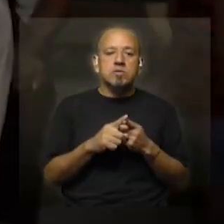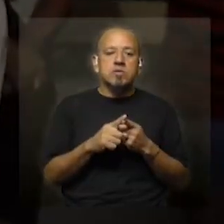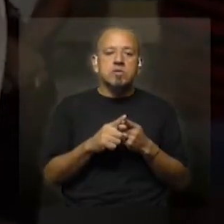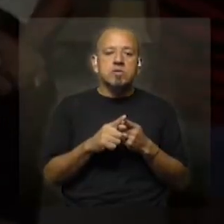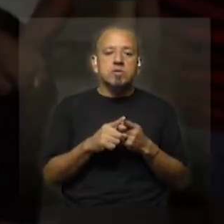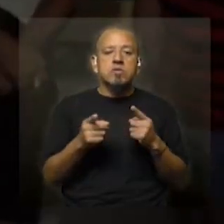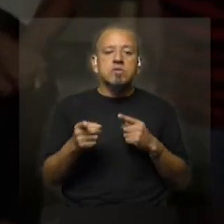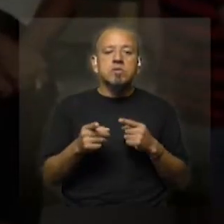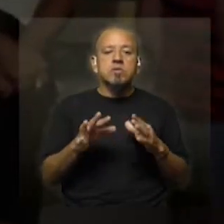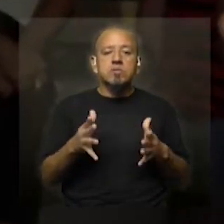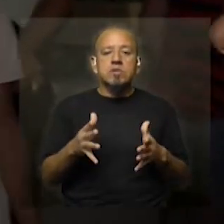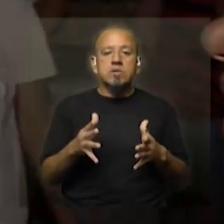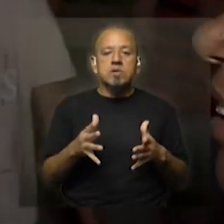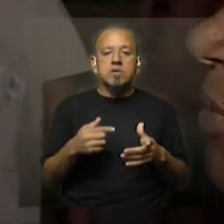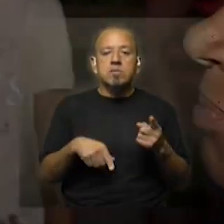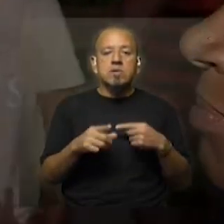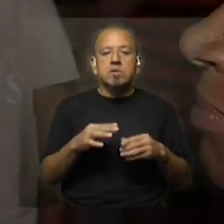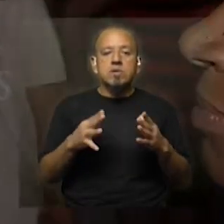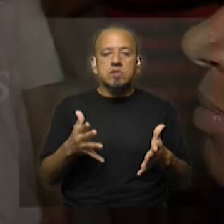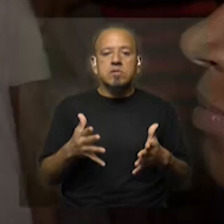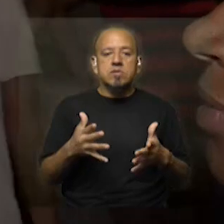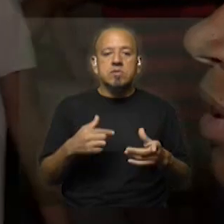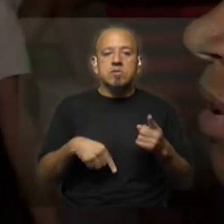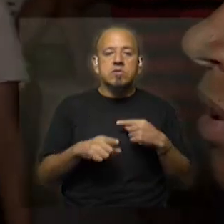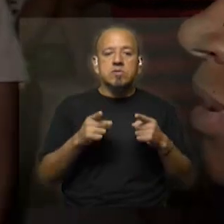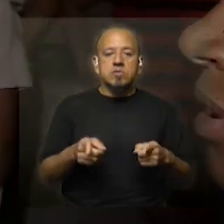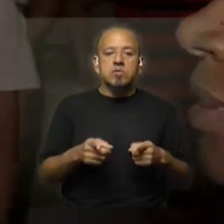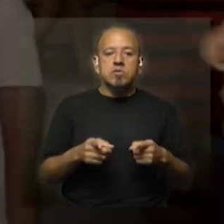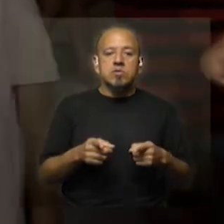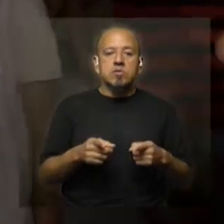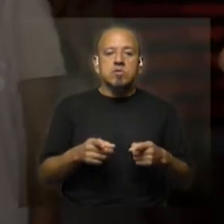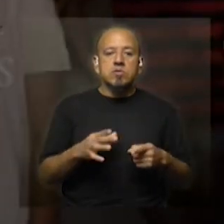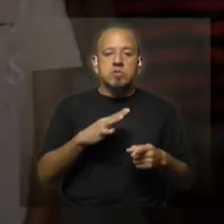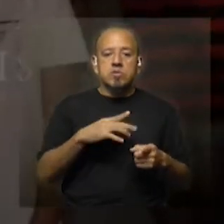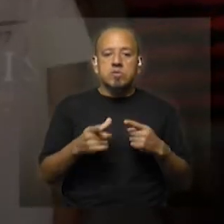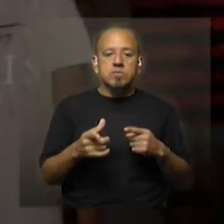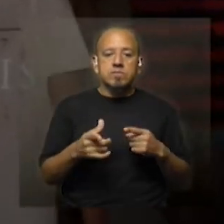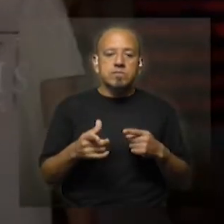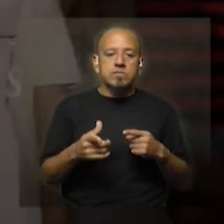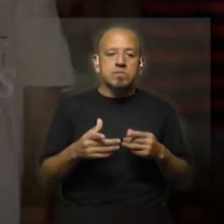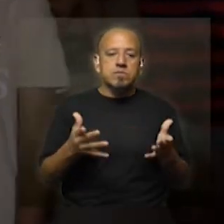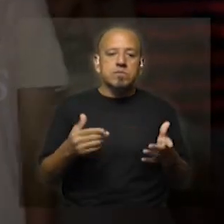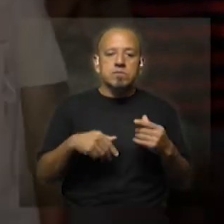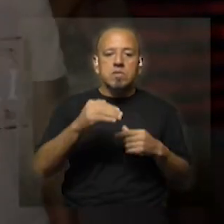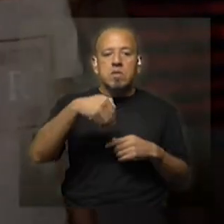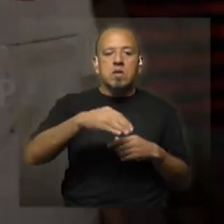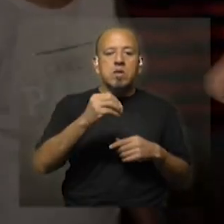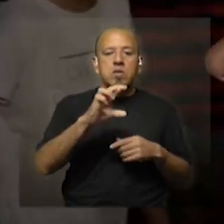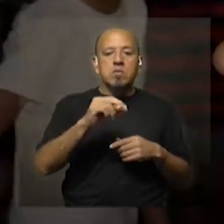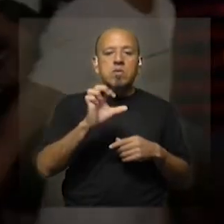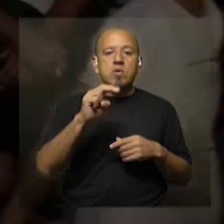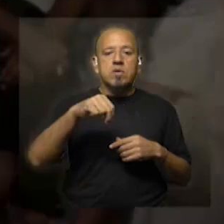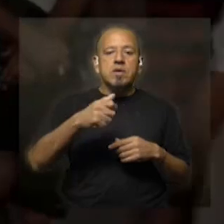Indicado exactamente para que sea un afro de origen de donde vienen los esclavos. En sí también, porque si hay algo que Morenada también, como es un homenaje a